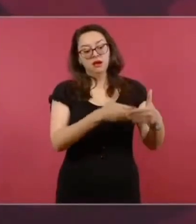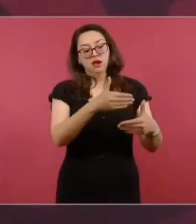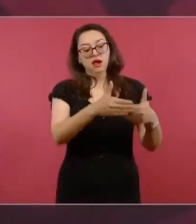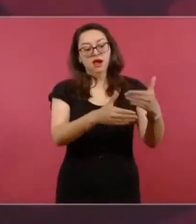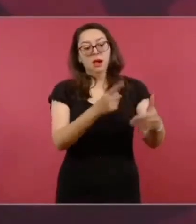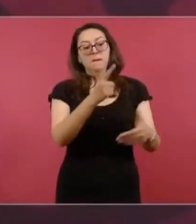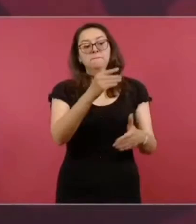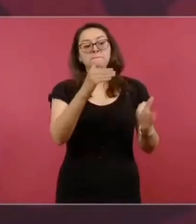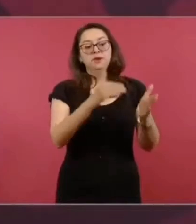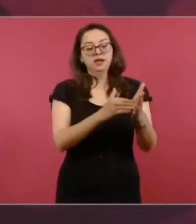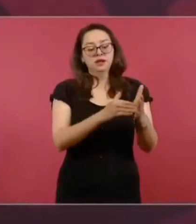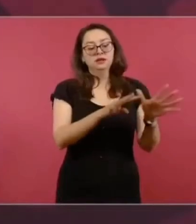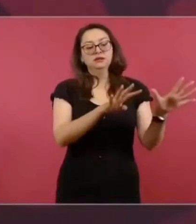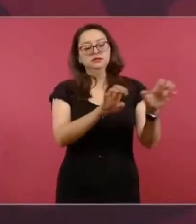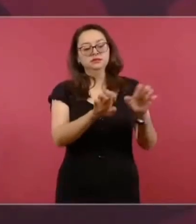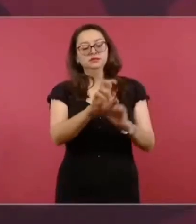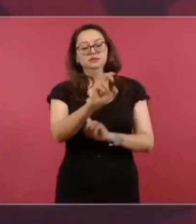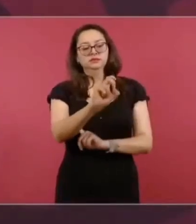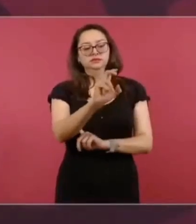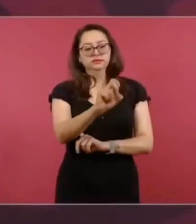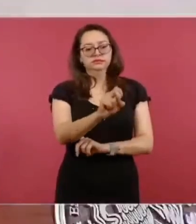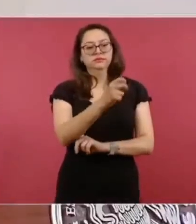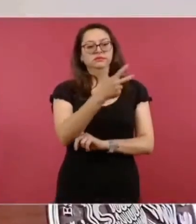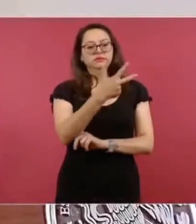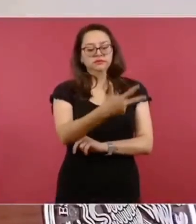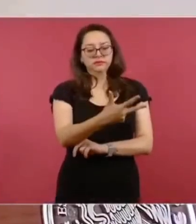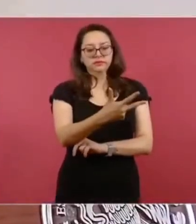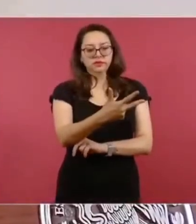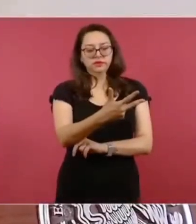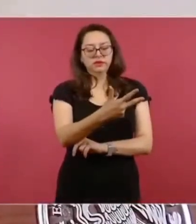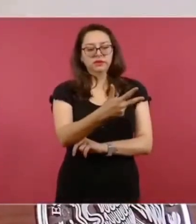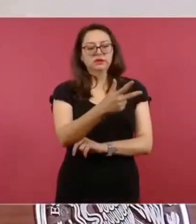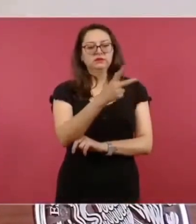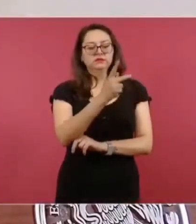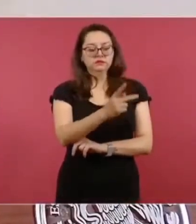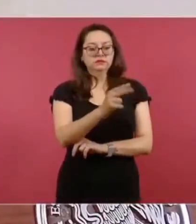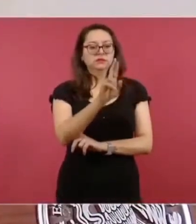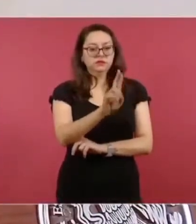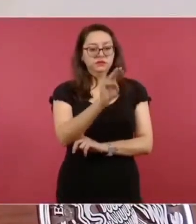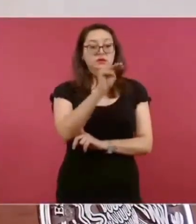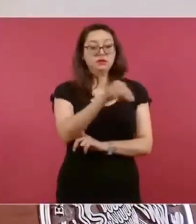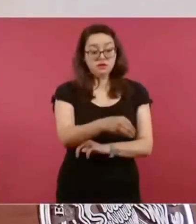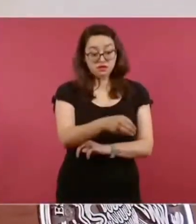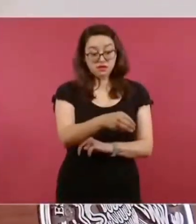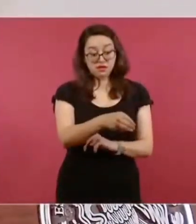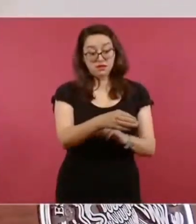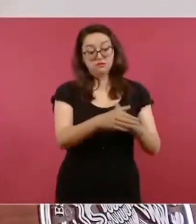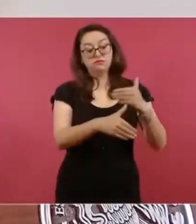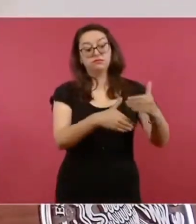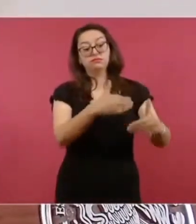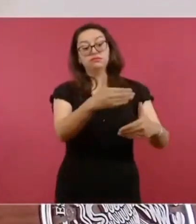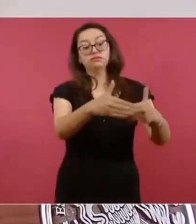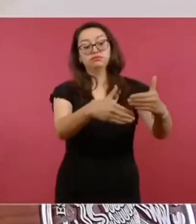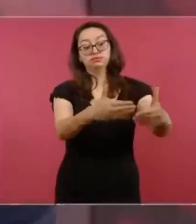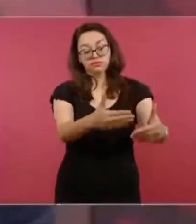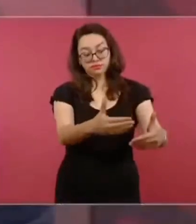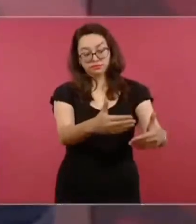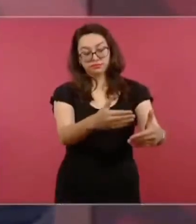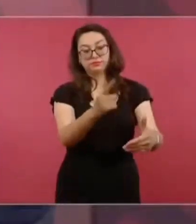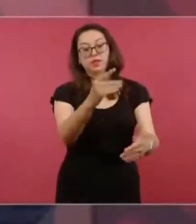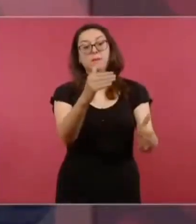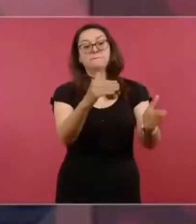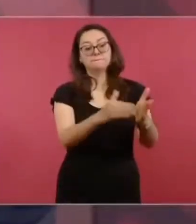1938 en Partido de la Revolución Mexicana y se vuelve a transformar en el 46,